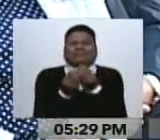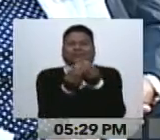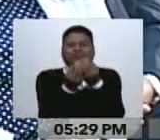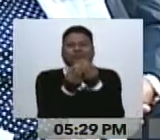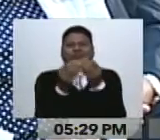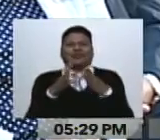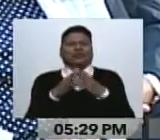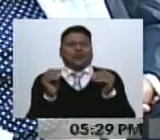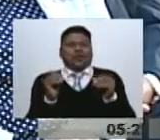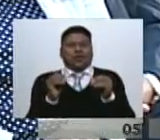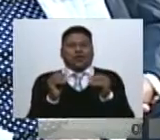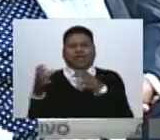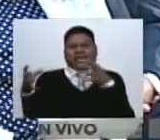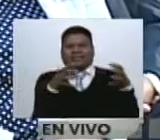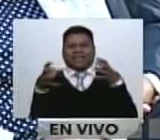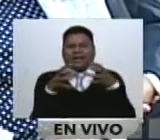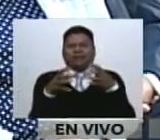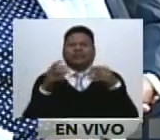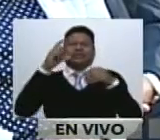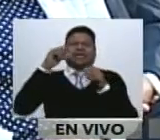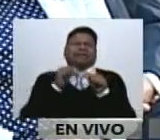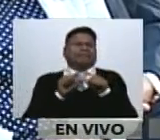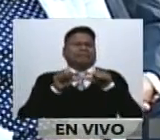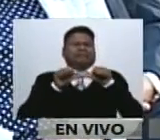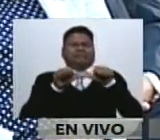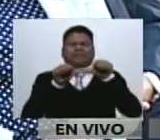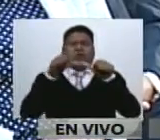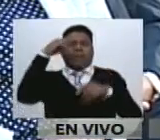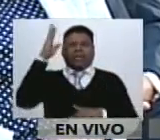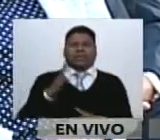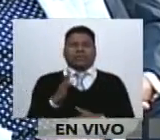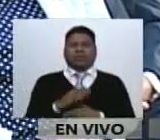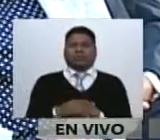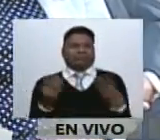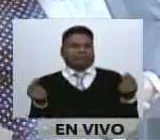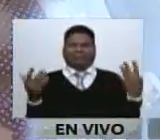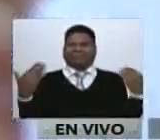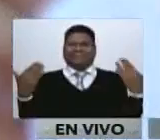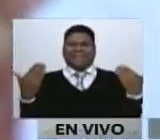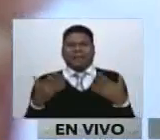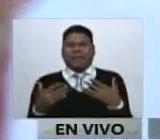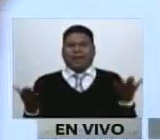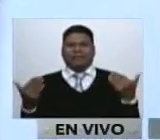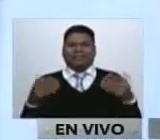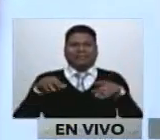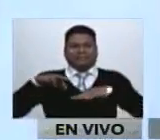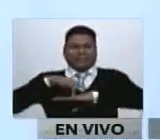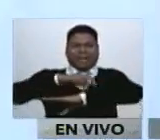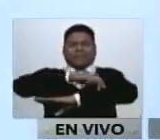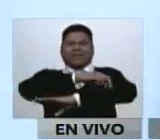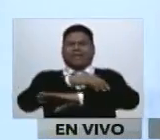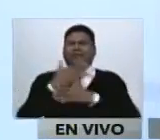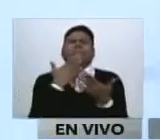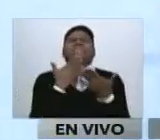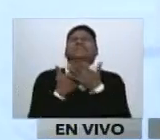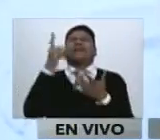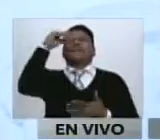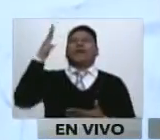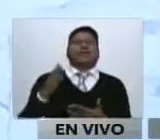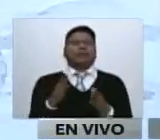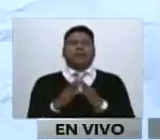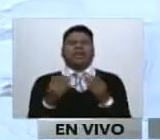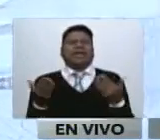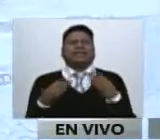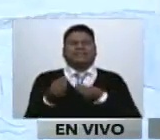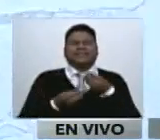esta lucha nos acompañe Dios. Sigamos andando, caminando. Nadie dijo que sería fácil. Pidamos a Dios para que nos dé la